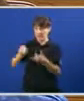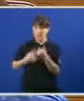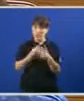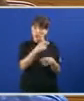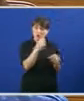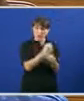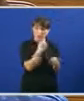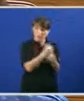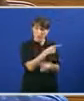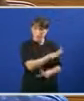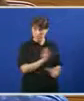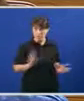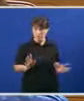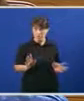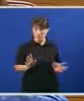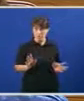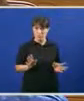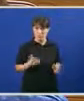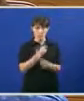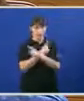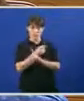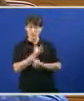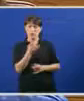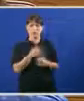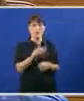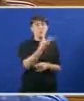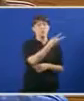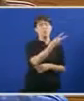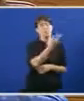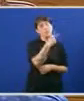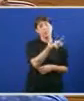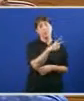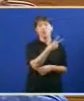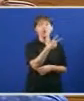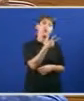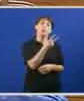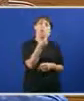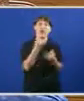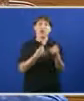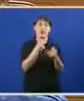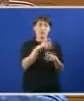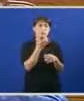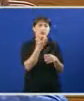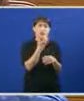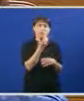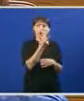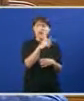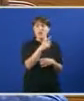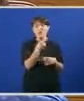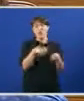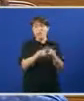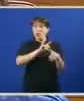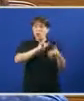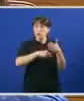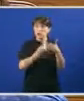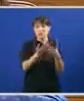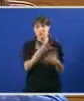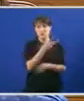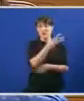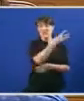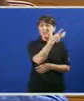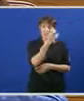cifras están tendo. E 172.000 persoas que teñen un contrato resulta que ganan 325 euros ao